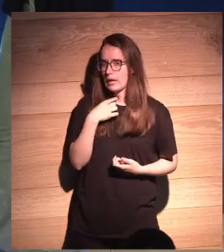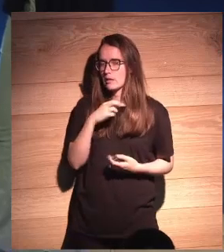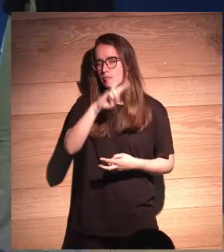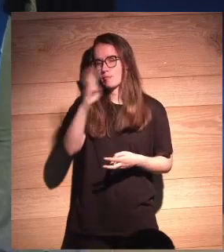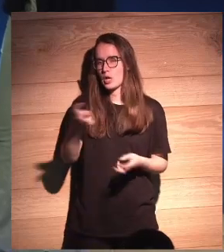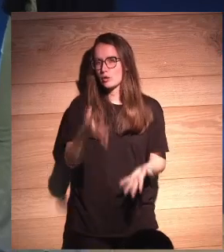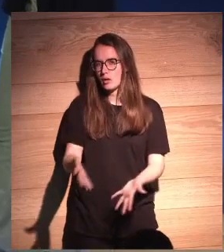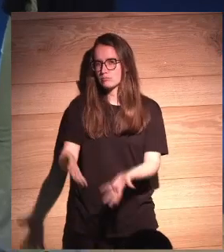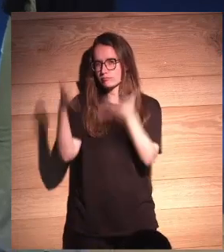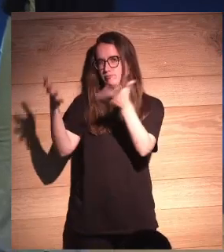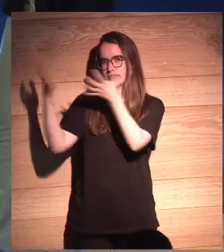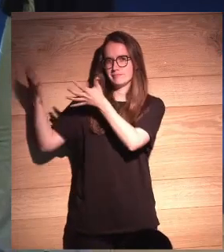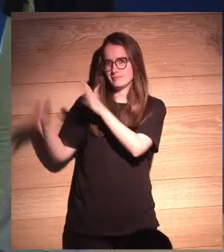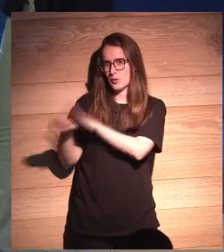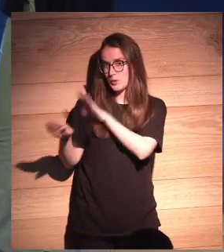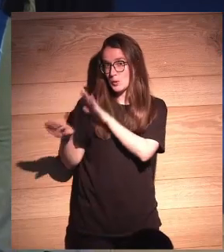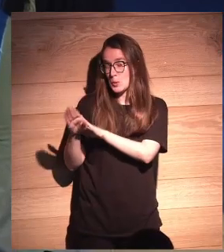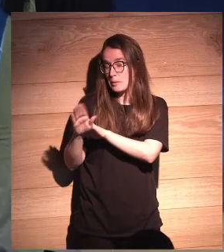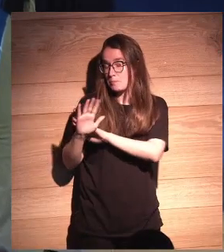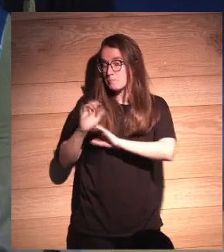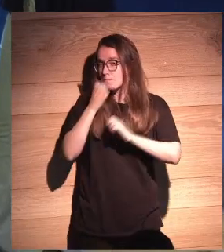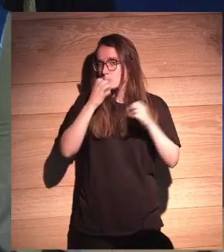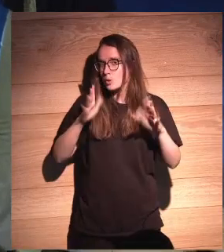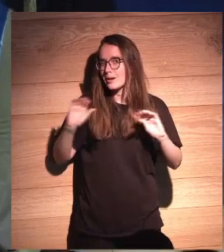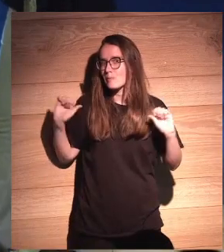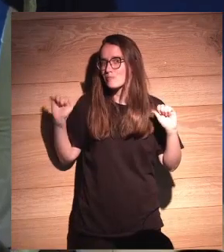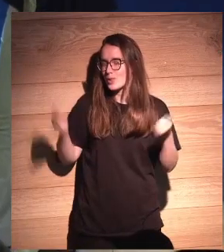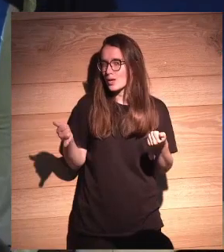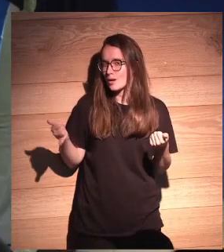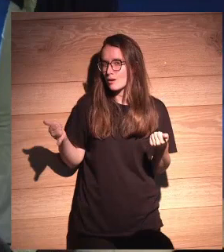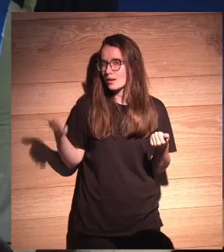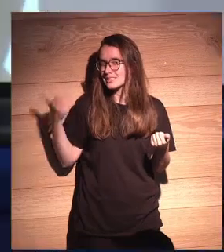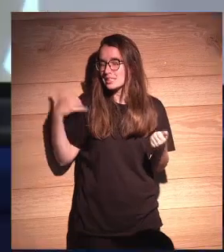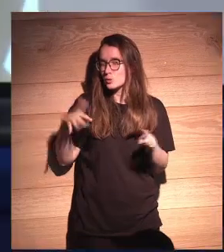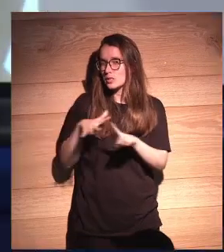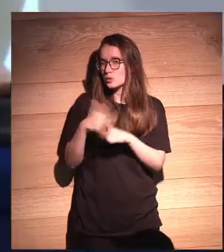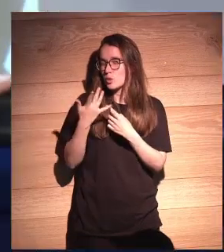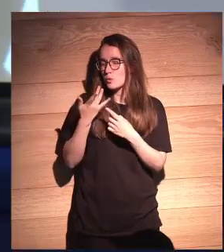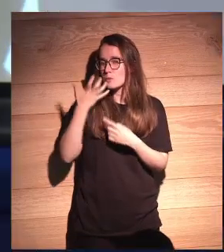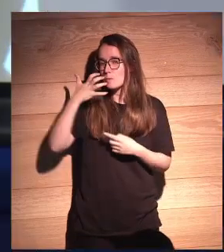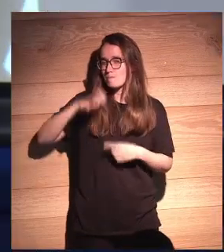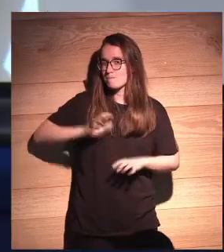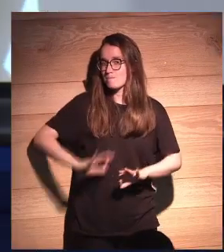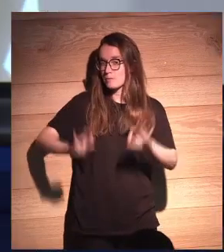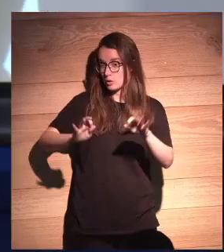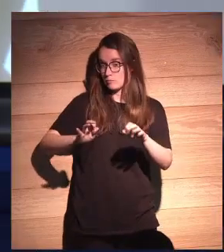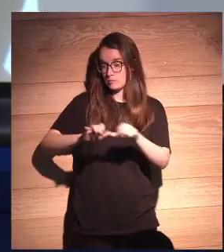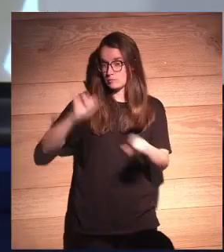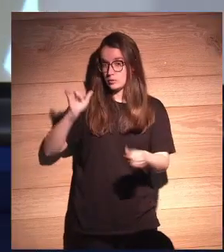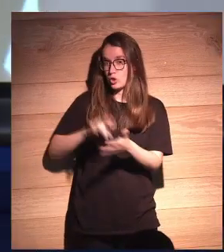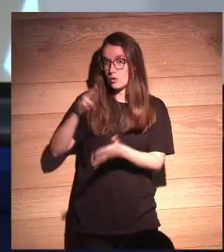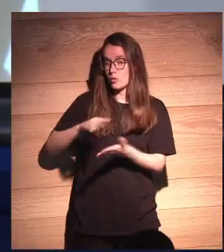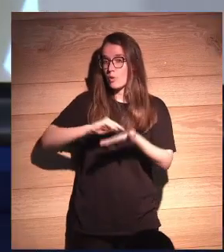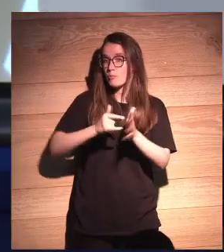pero otras que las sigues ganando. Y bueno, para empezar, ya es un caso un poco extraordinario, no había pasado nunca que un